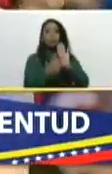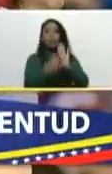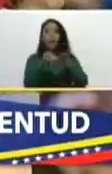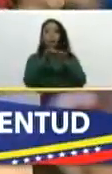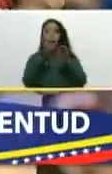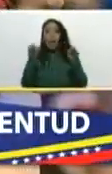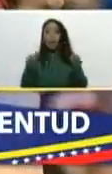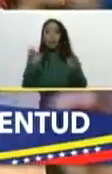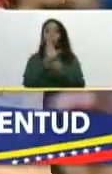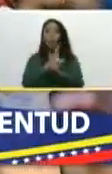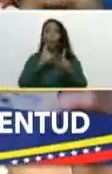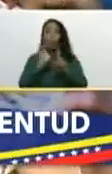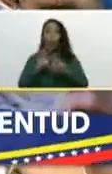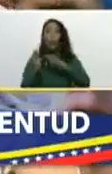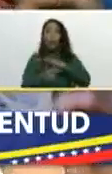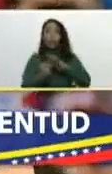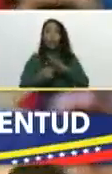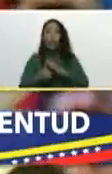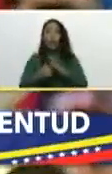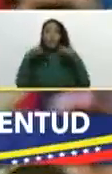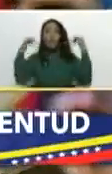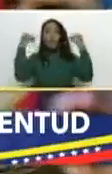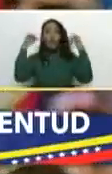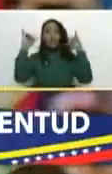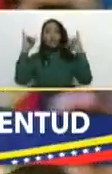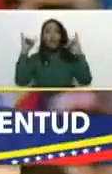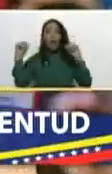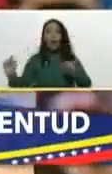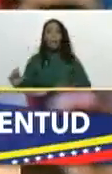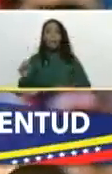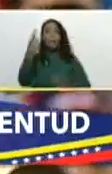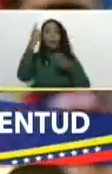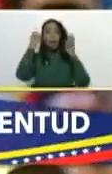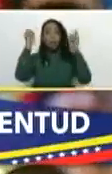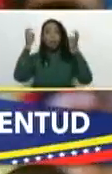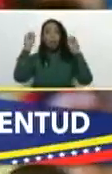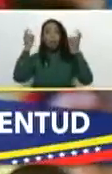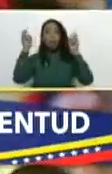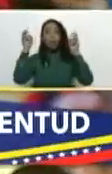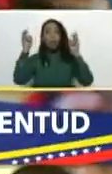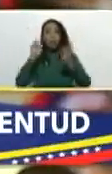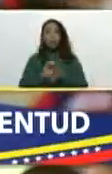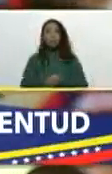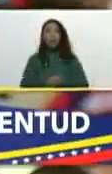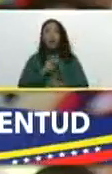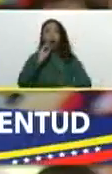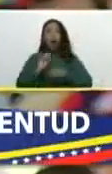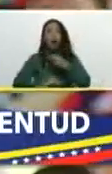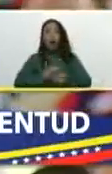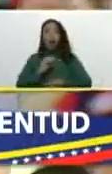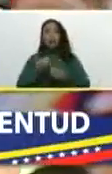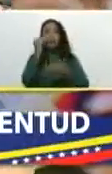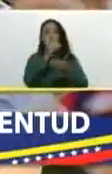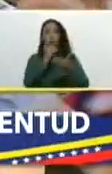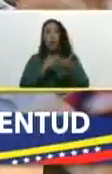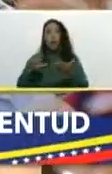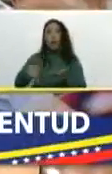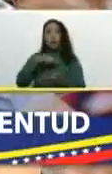de cultura, recreación y fiesta. Y en el primer punto tenemos generar una agenda nacional